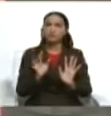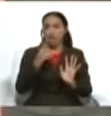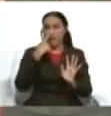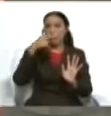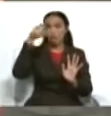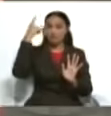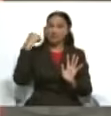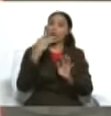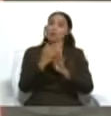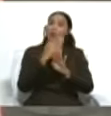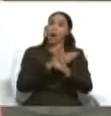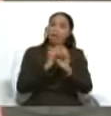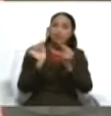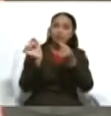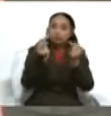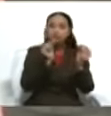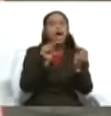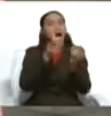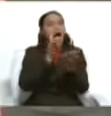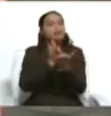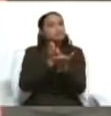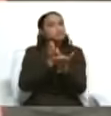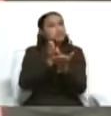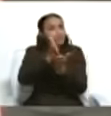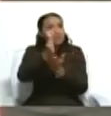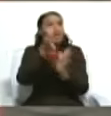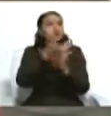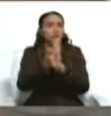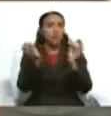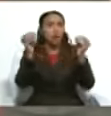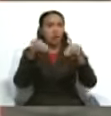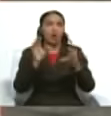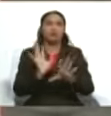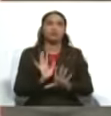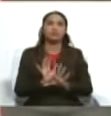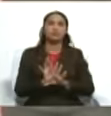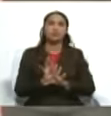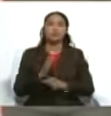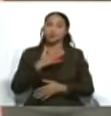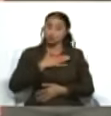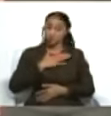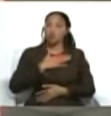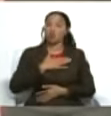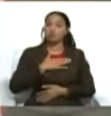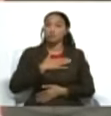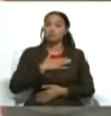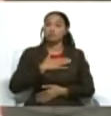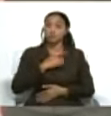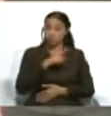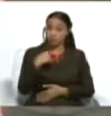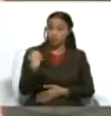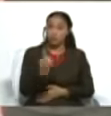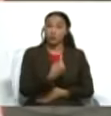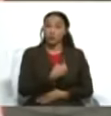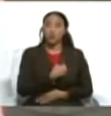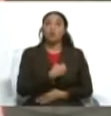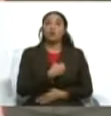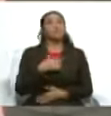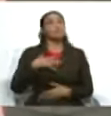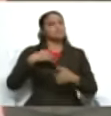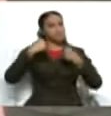pasado. Entonces nosotros vamos a estar con presencia